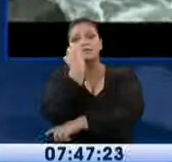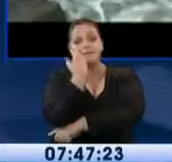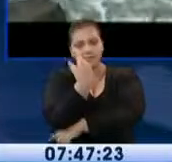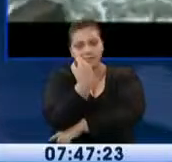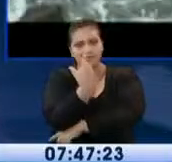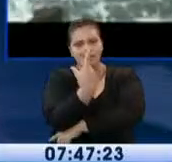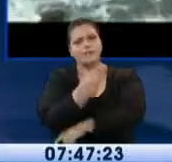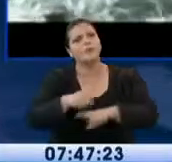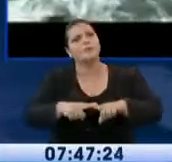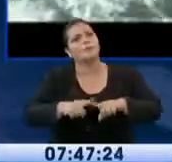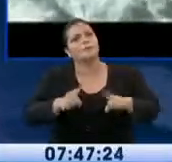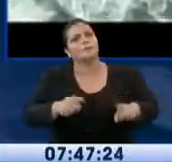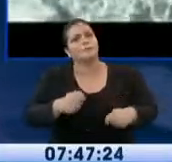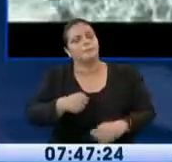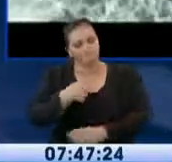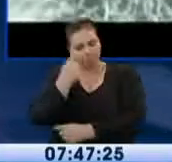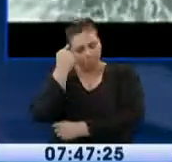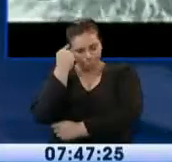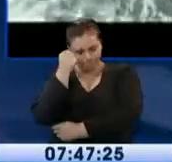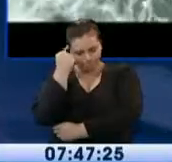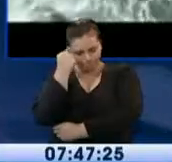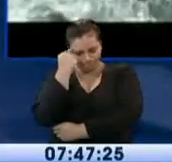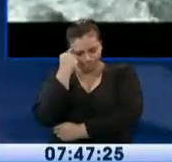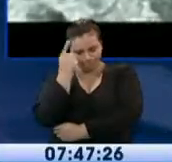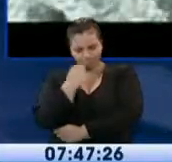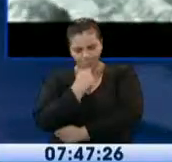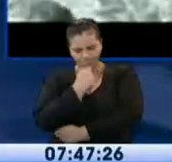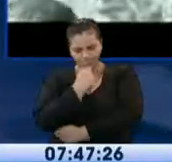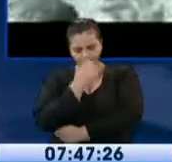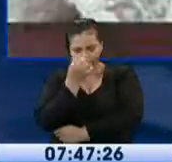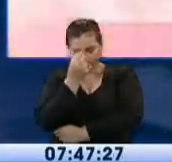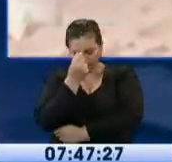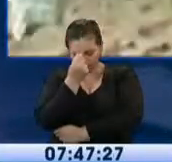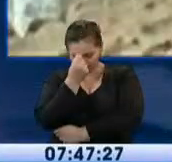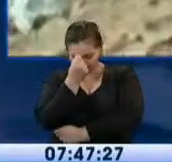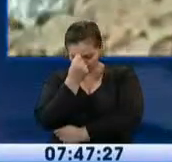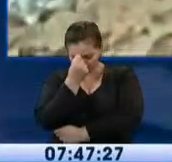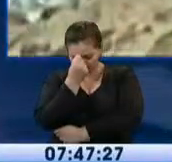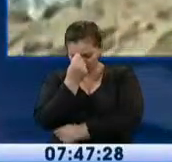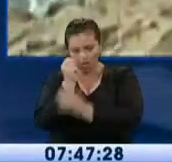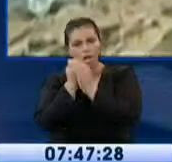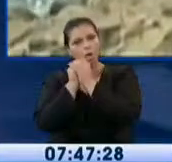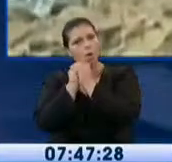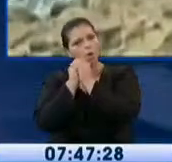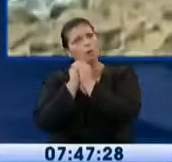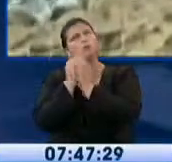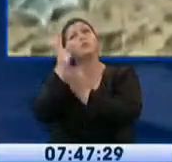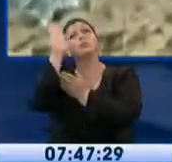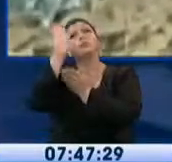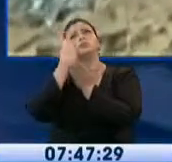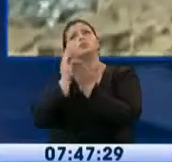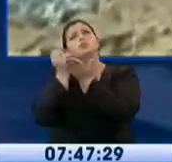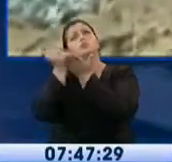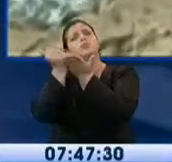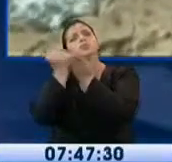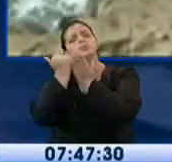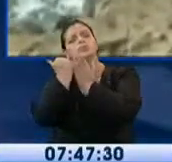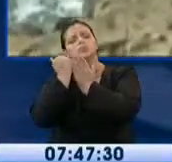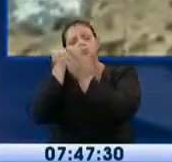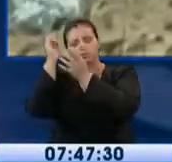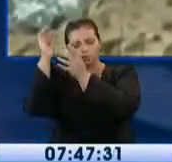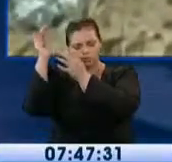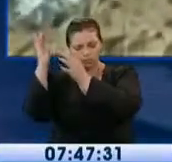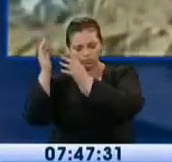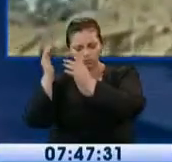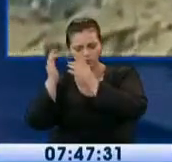de meditación y de conexión directa con el Creador. Y van a ver ustedes cómo se siente un